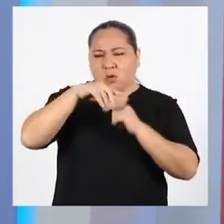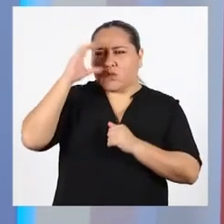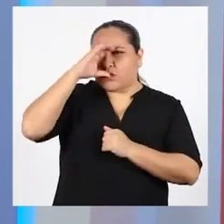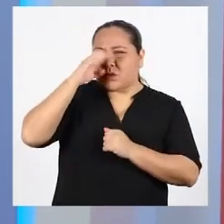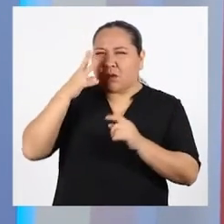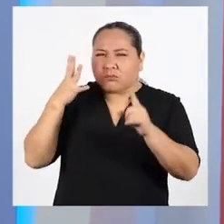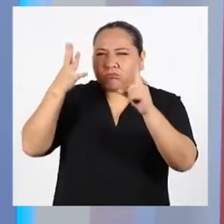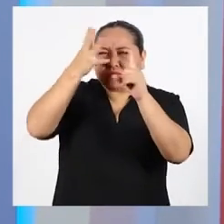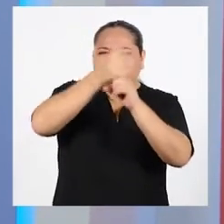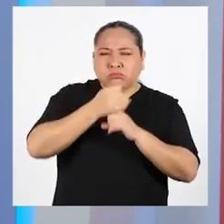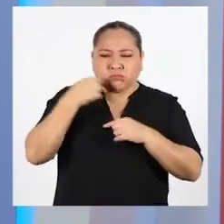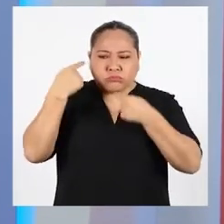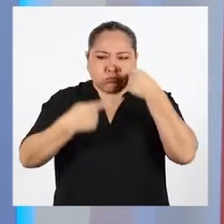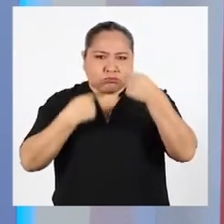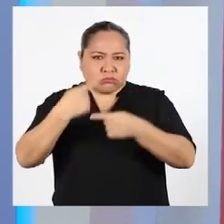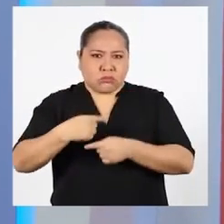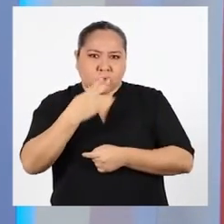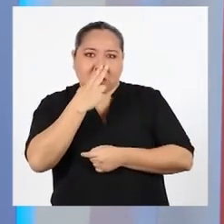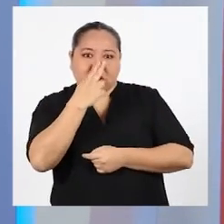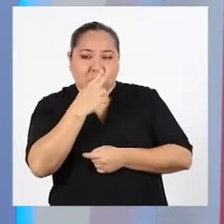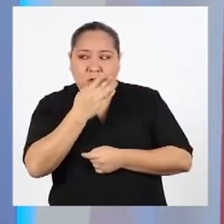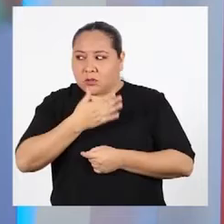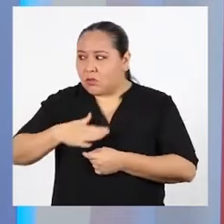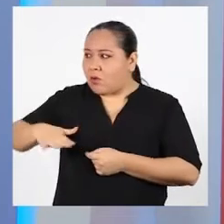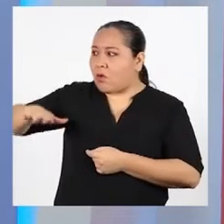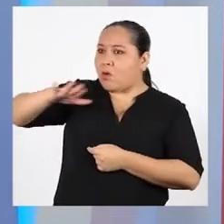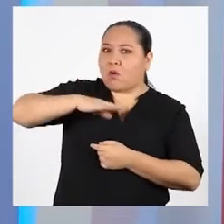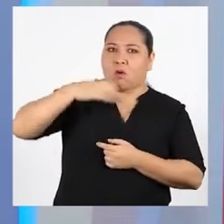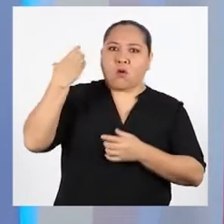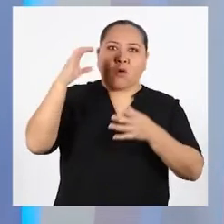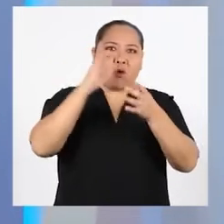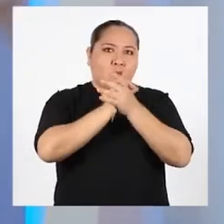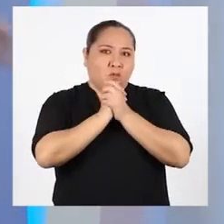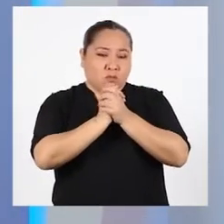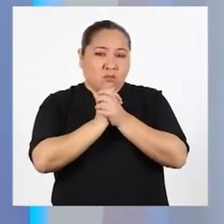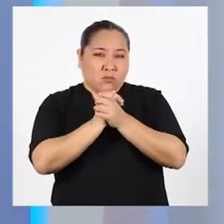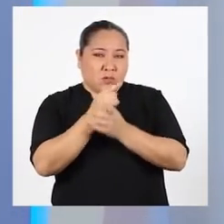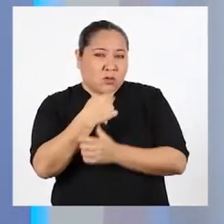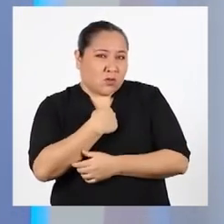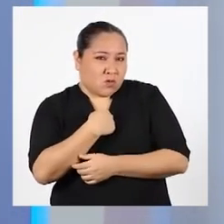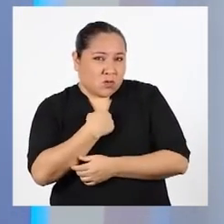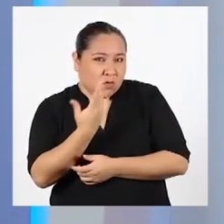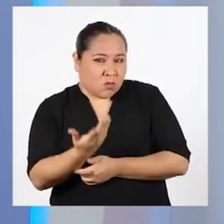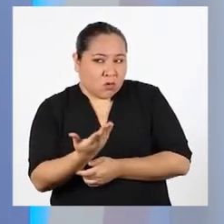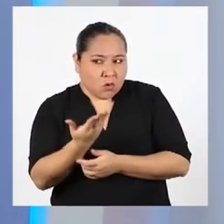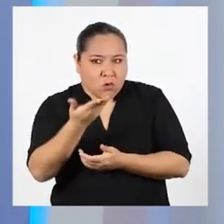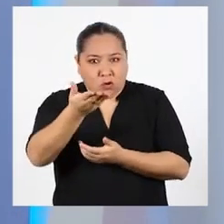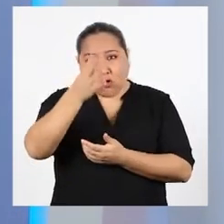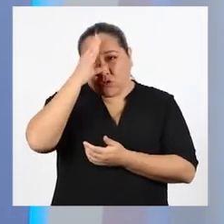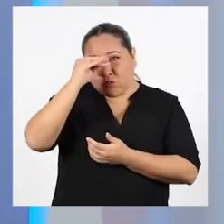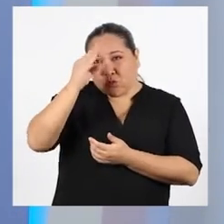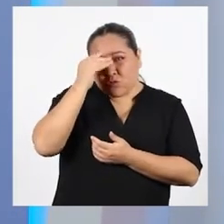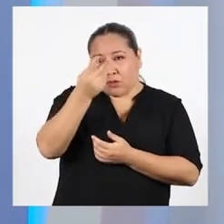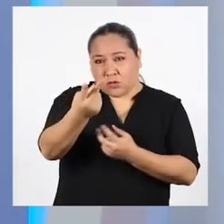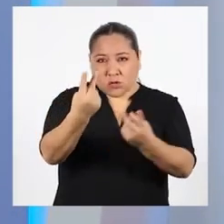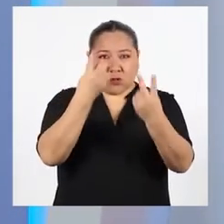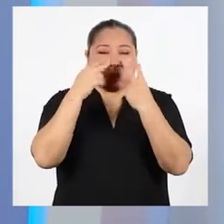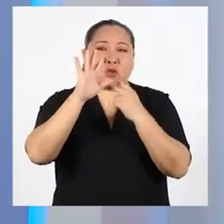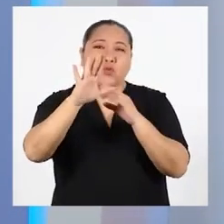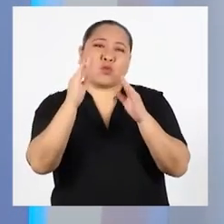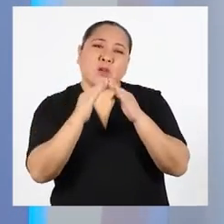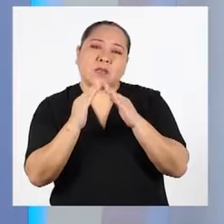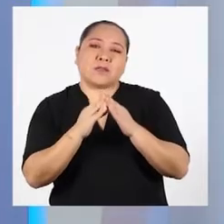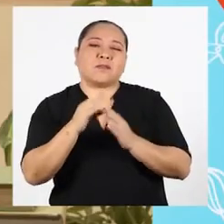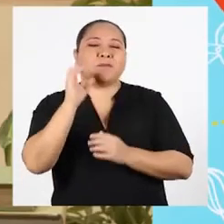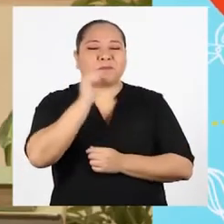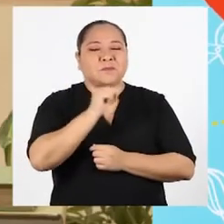la que buscamos lograr día a día Tocino, nuestros compañeros y yo con las chicas y chicos que nos ven desde